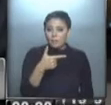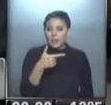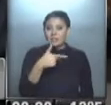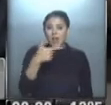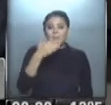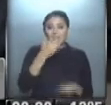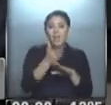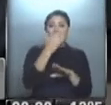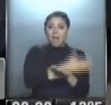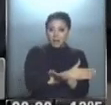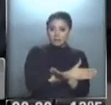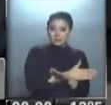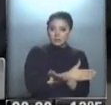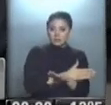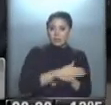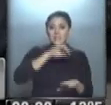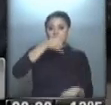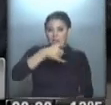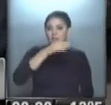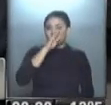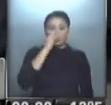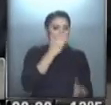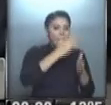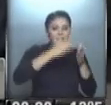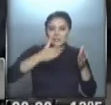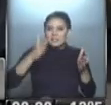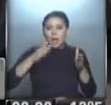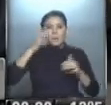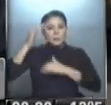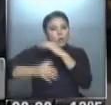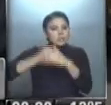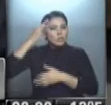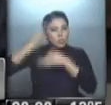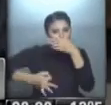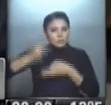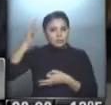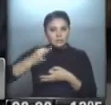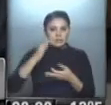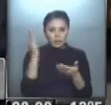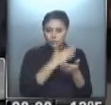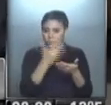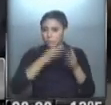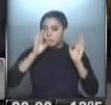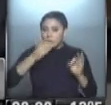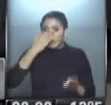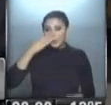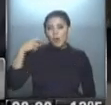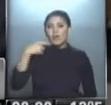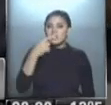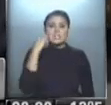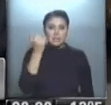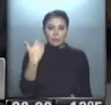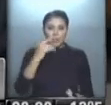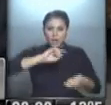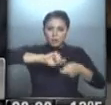armas que en un principio pasaron por todas las medidas y judiciales y una vez que el juez dispuso su destrucción